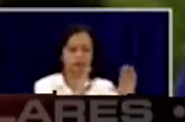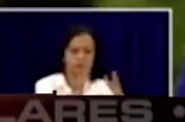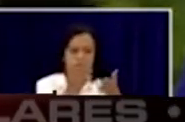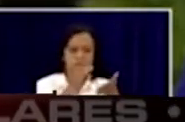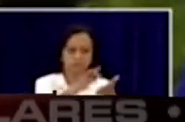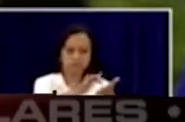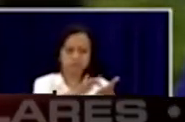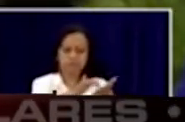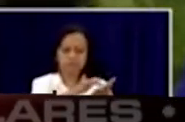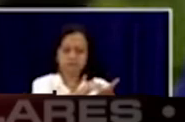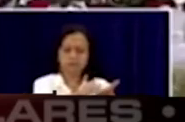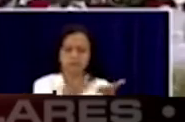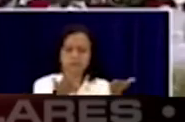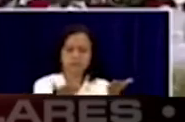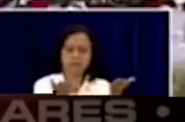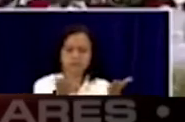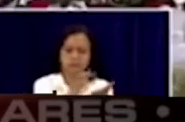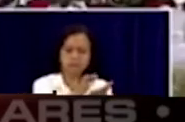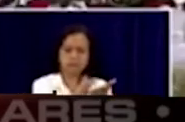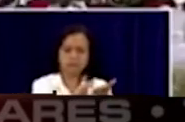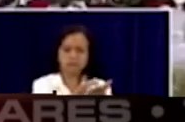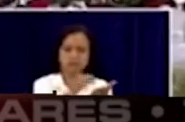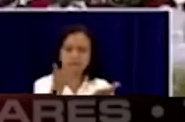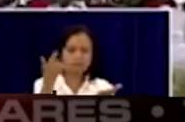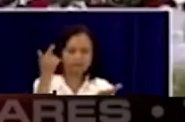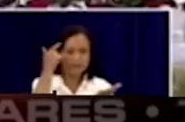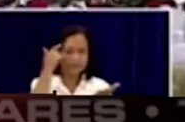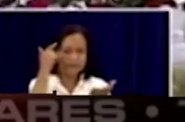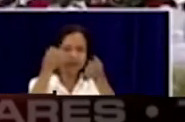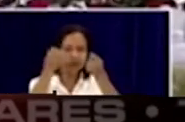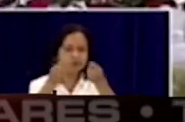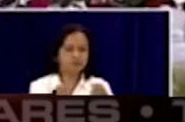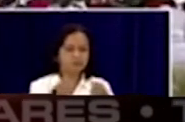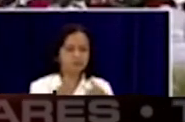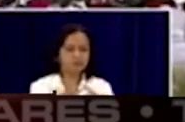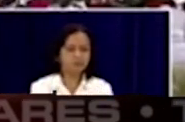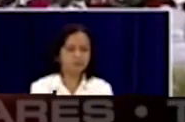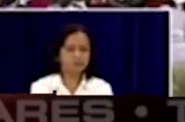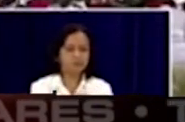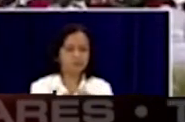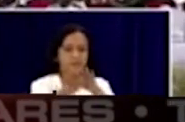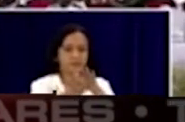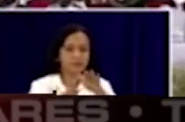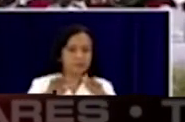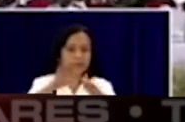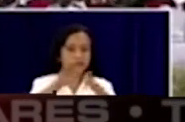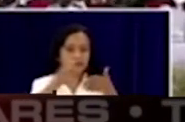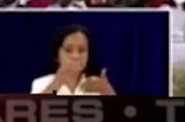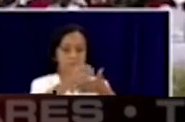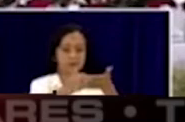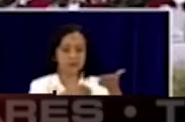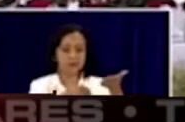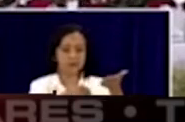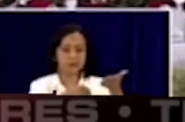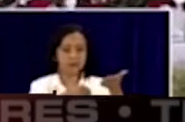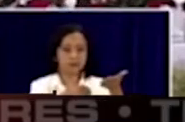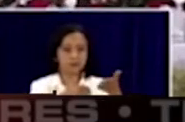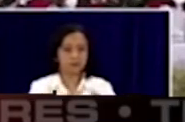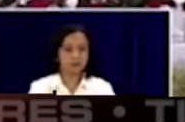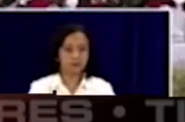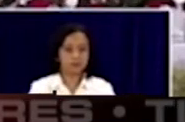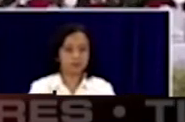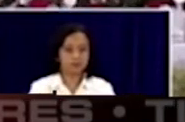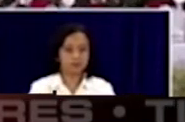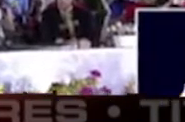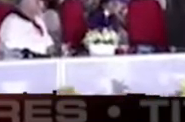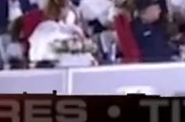el incremento del 5% del salario a trabajadores del Estado, ya que generará mayor ingreso a las familias.